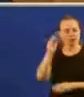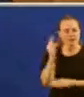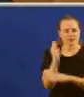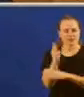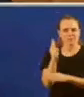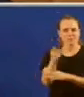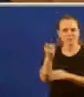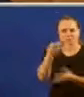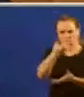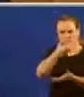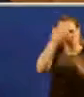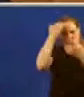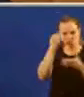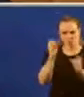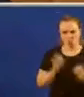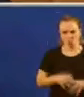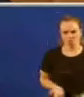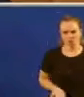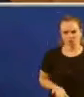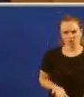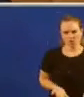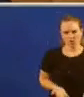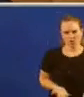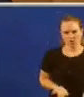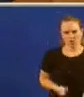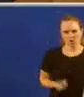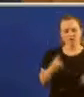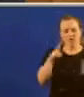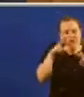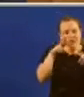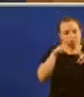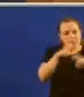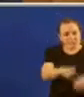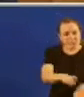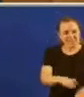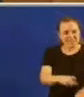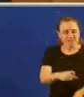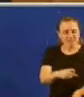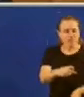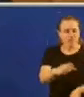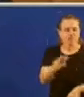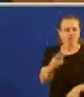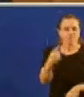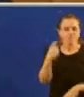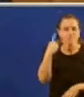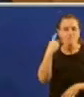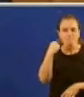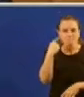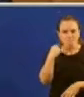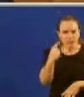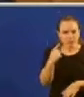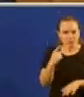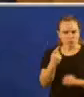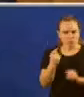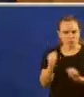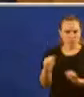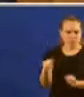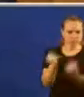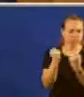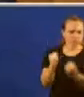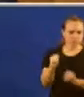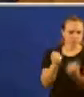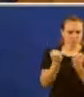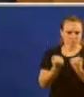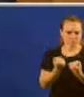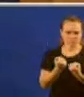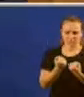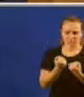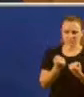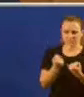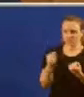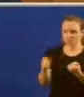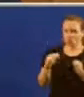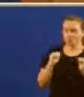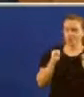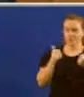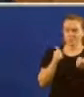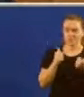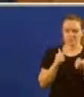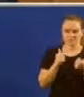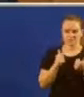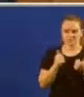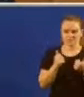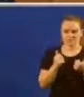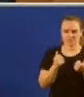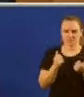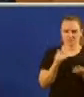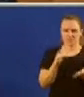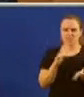Temos unha Comisión de Investigación das Caixas que leva sendo bloqueada desde a súa Constitución. Xa traballou durante un mes